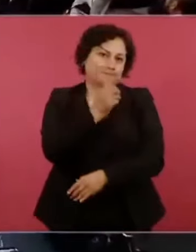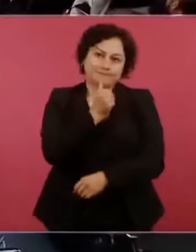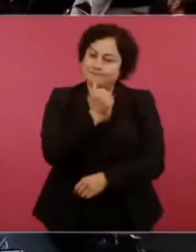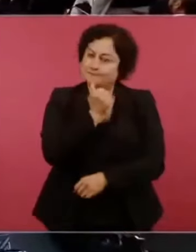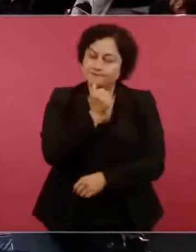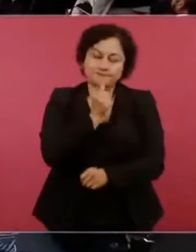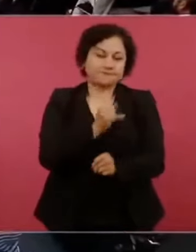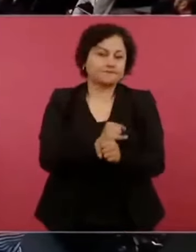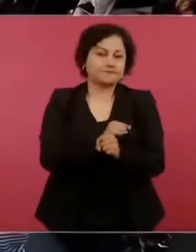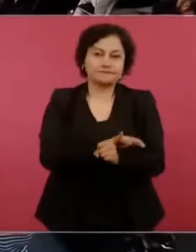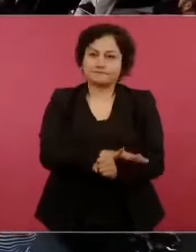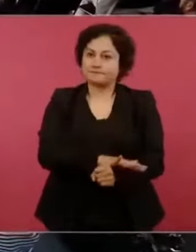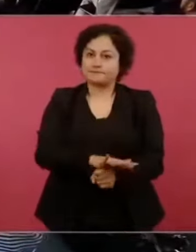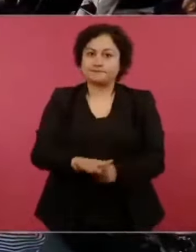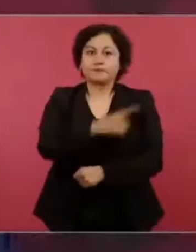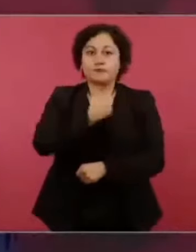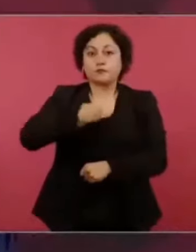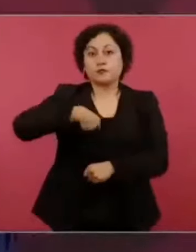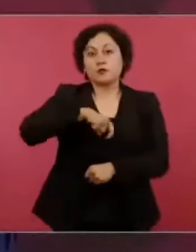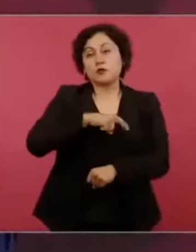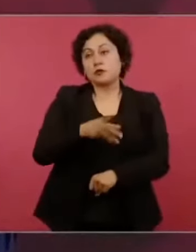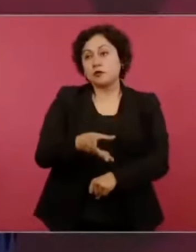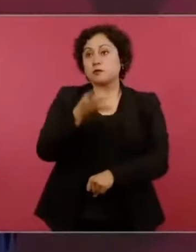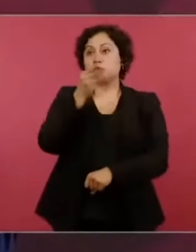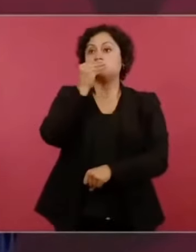No nos podemos callar.